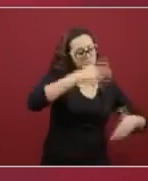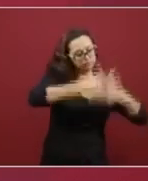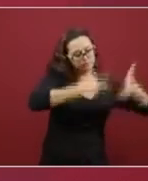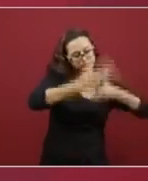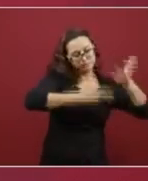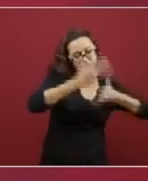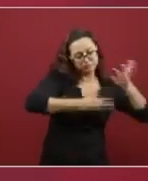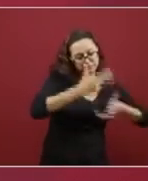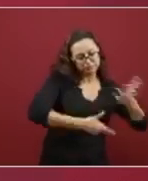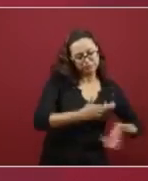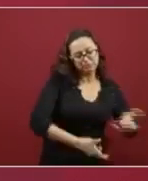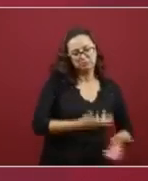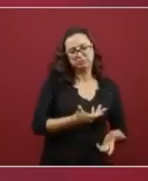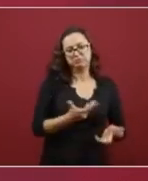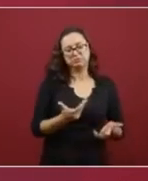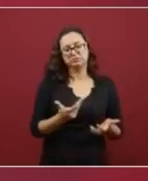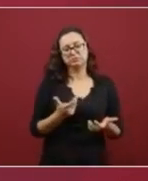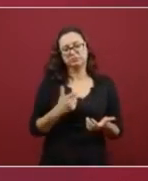es